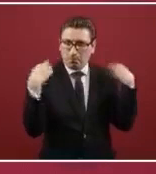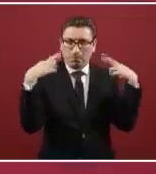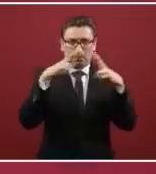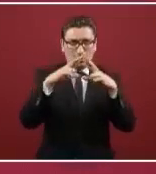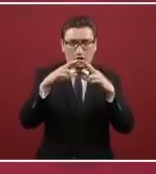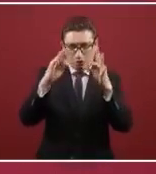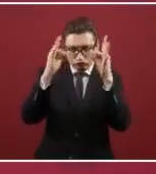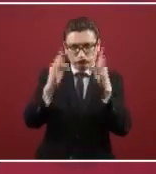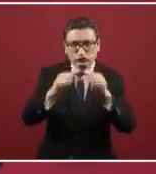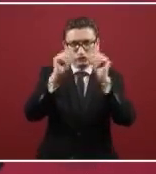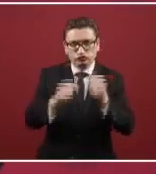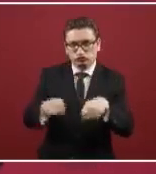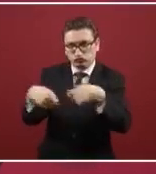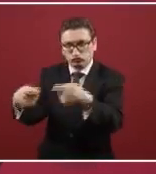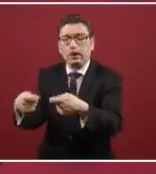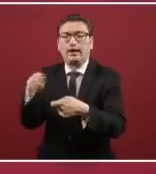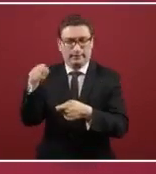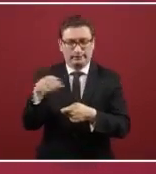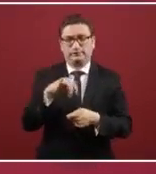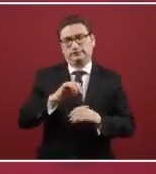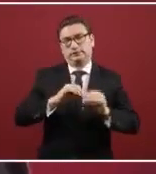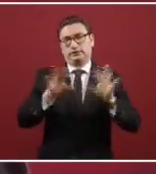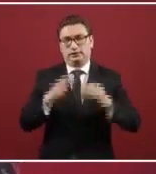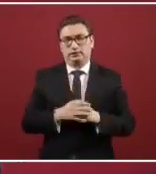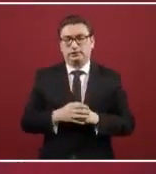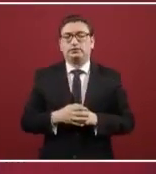en la llamada reforma educativa